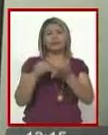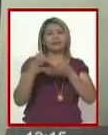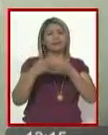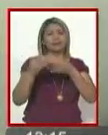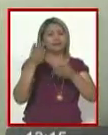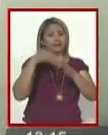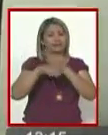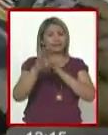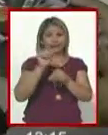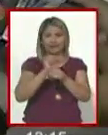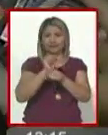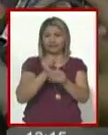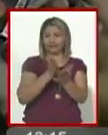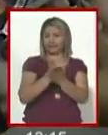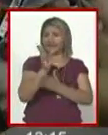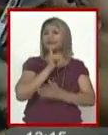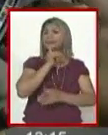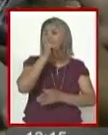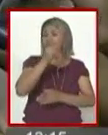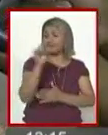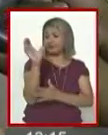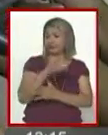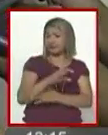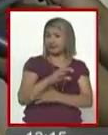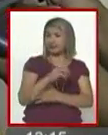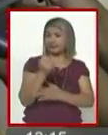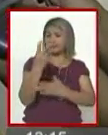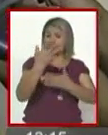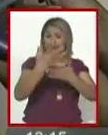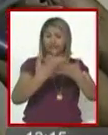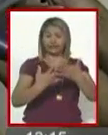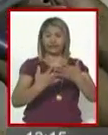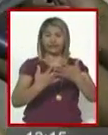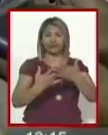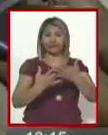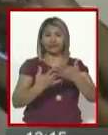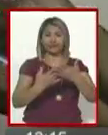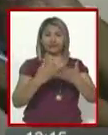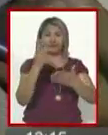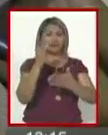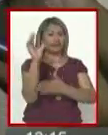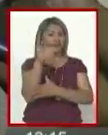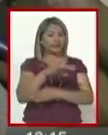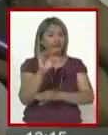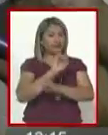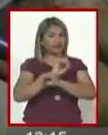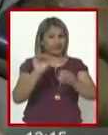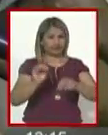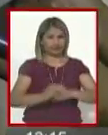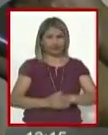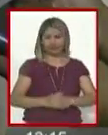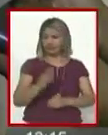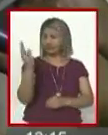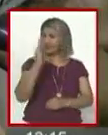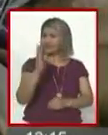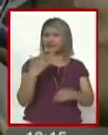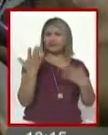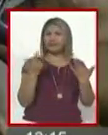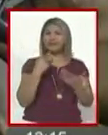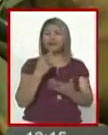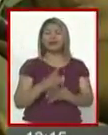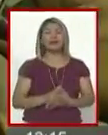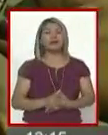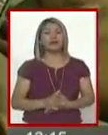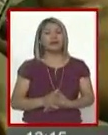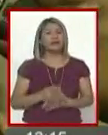trabajar a derechos reales. ¿Se sintió presionado? Son varios factores, pero en ningún momento hay presión de nada, en ningún momento existe la